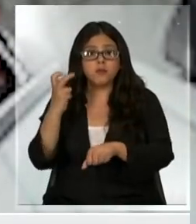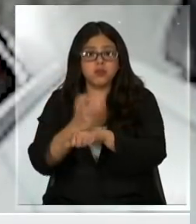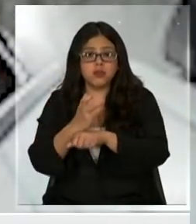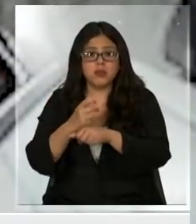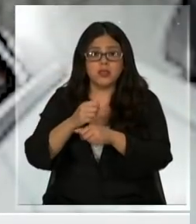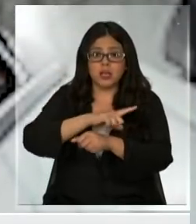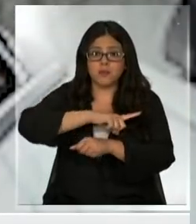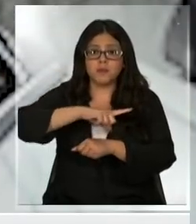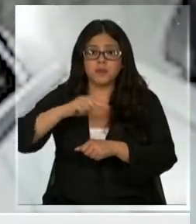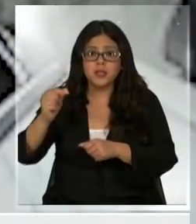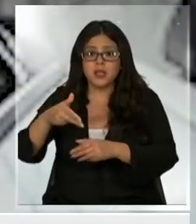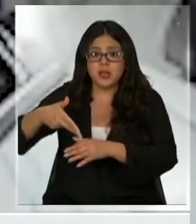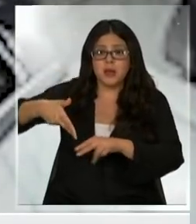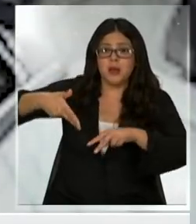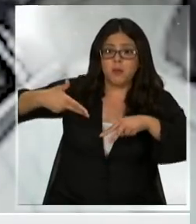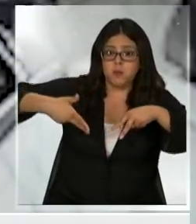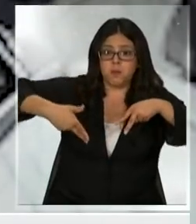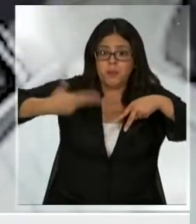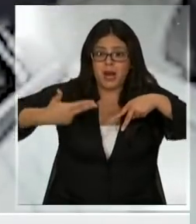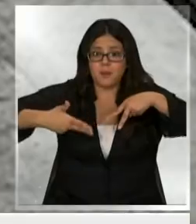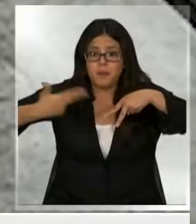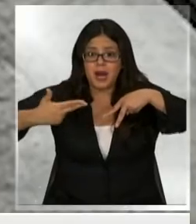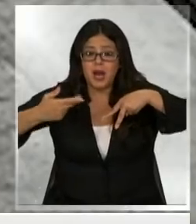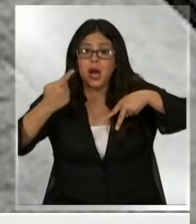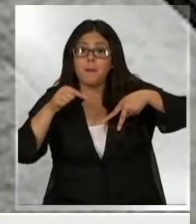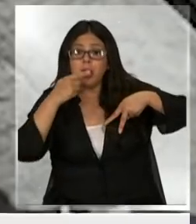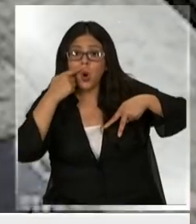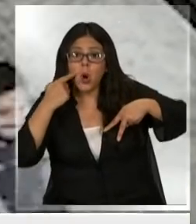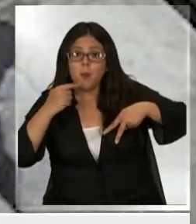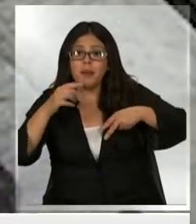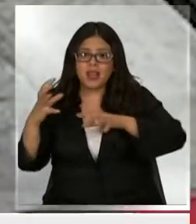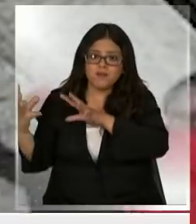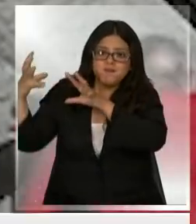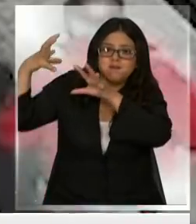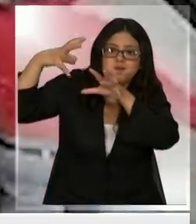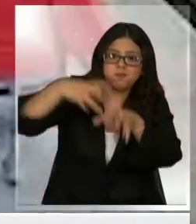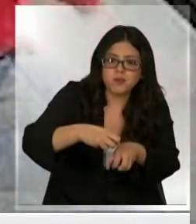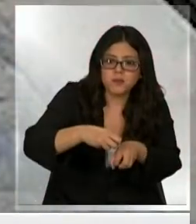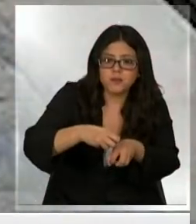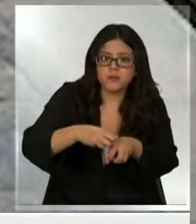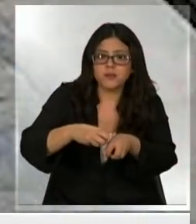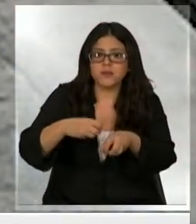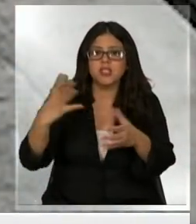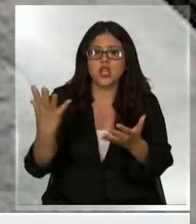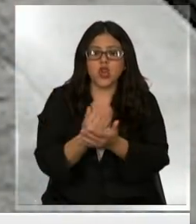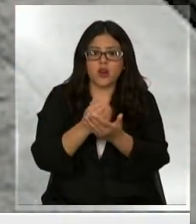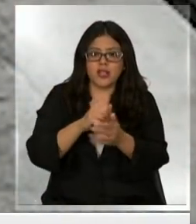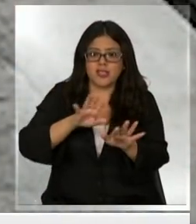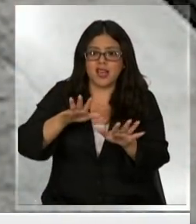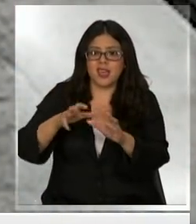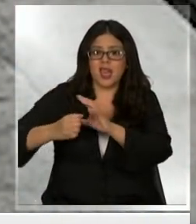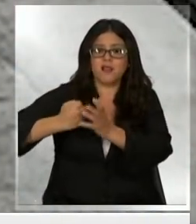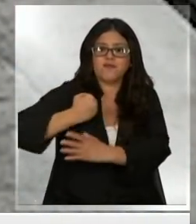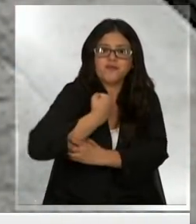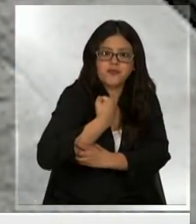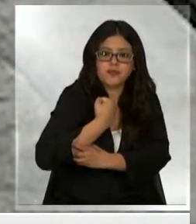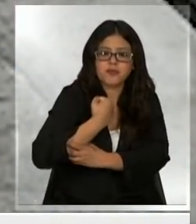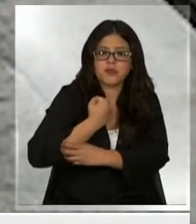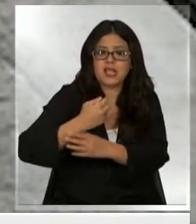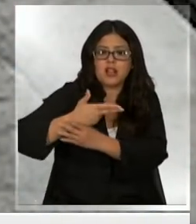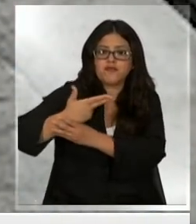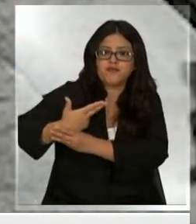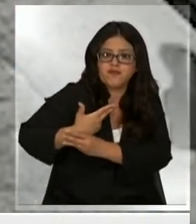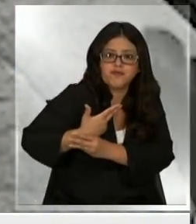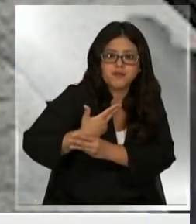zafa y nuevamente dispara a las piernas, pero Jorge se lanza otra vez sobre él y logra inmovilizarle el brazo en que porta la